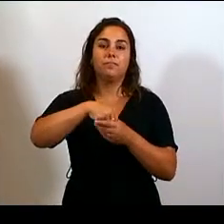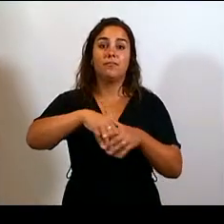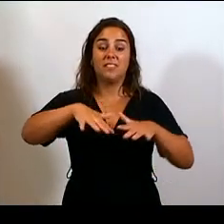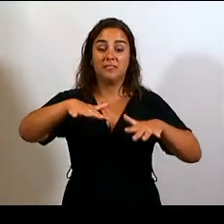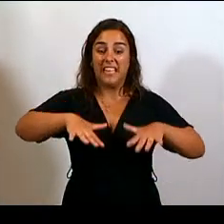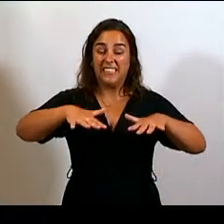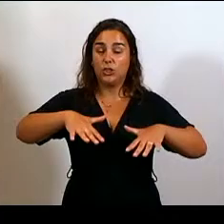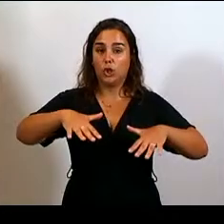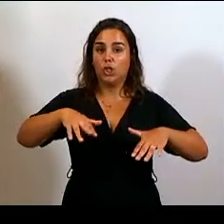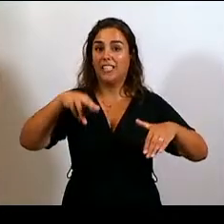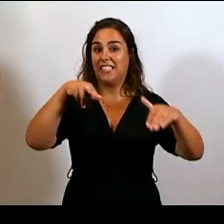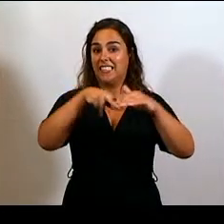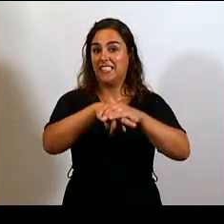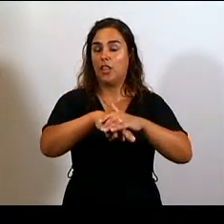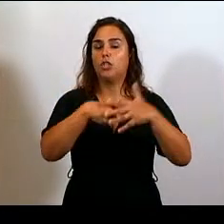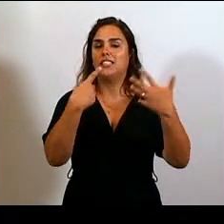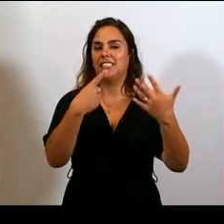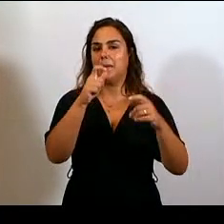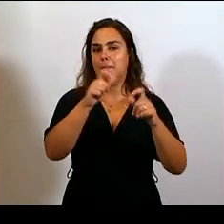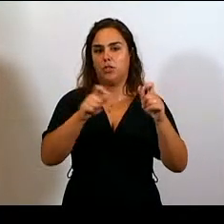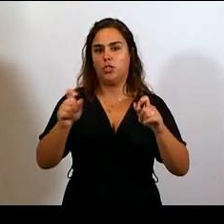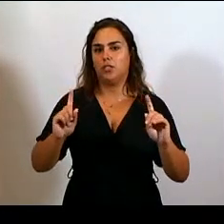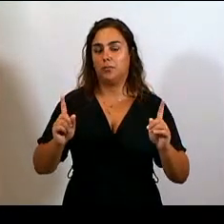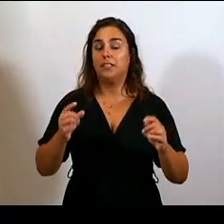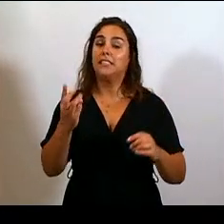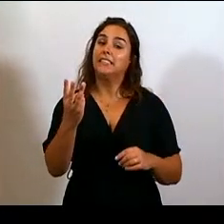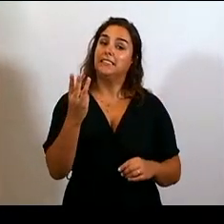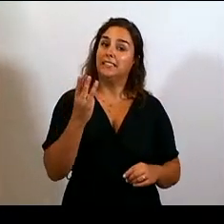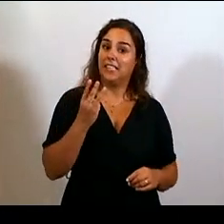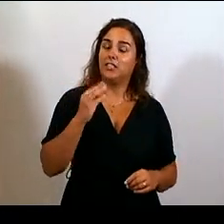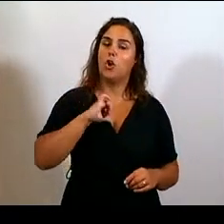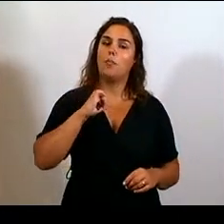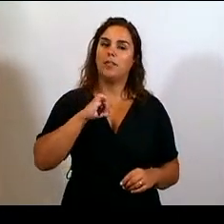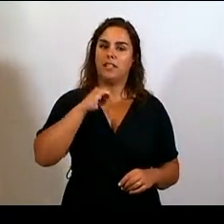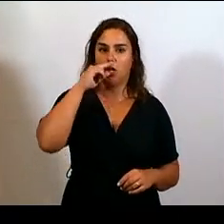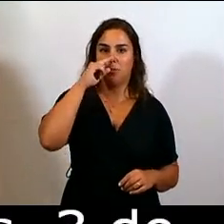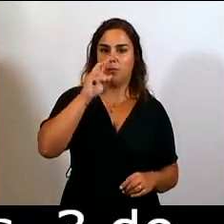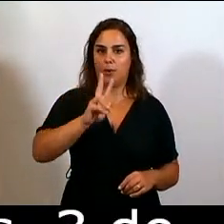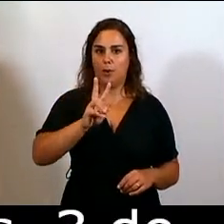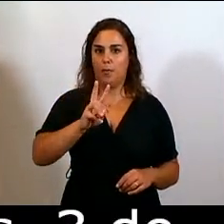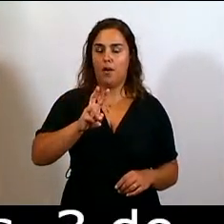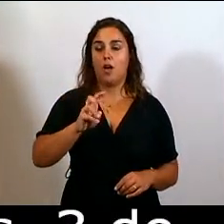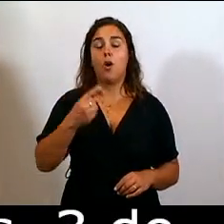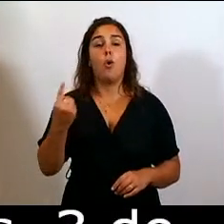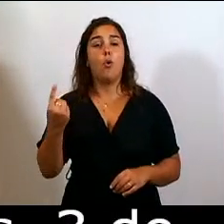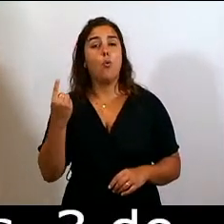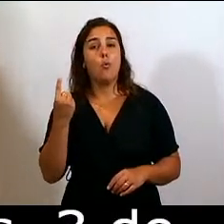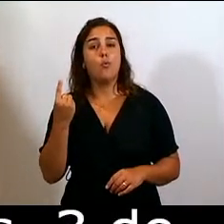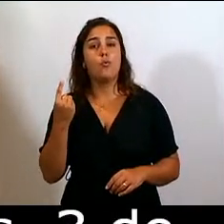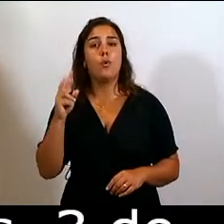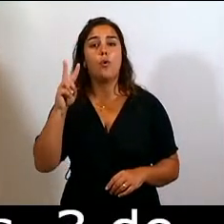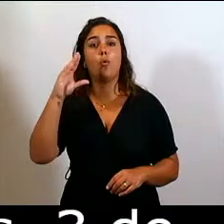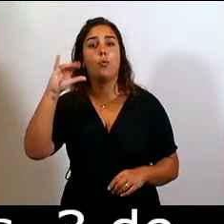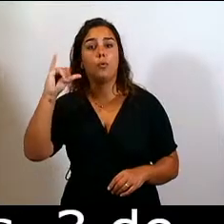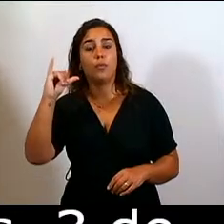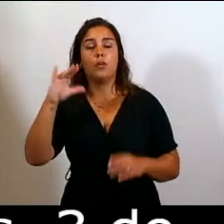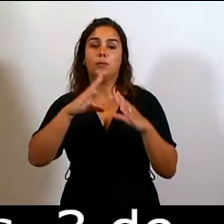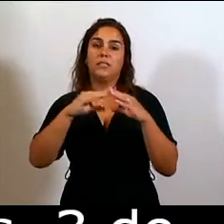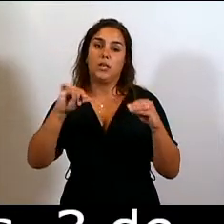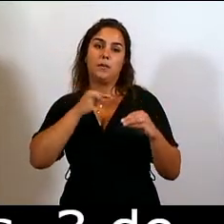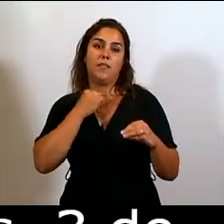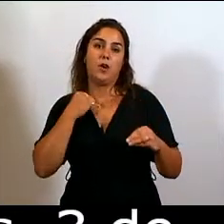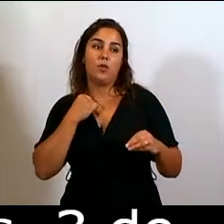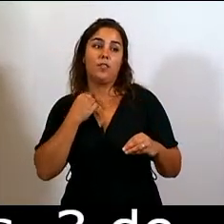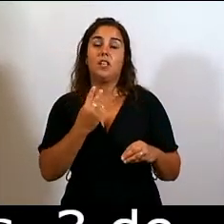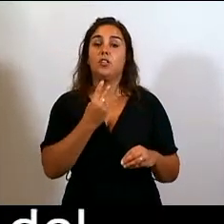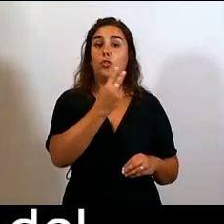permanecen ingresados 6 pacientes, 3 de ellos en el Hospital Don Benito Villanueva, 1 en la UCI del Universitario de Badajoz y 2